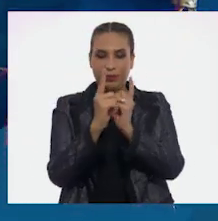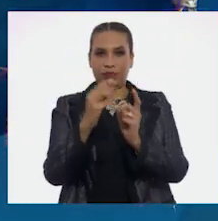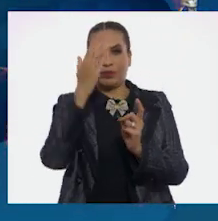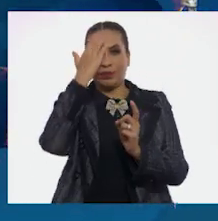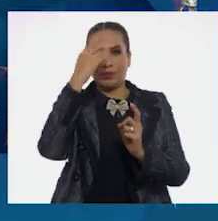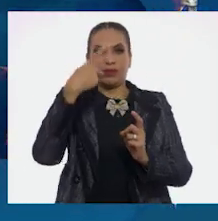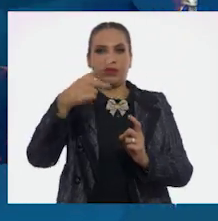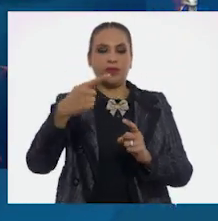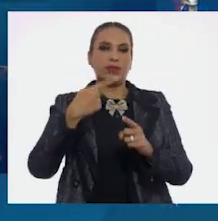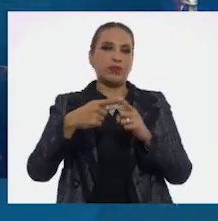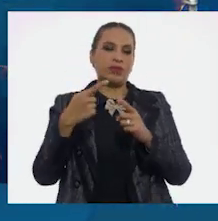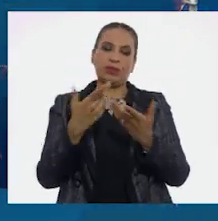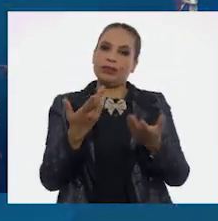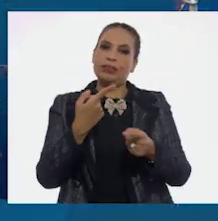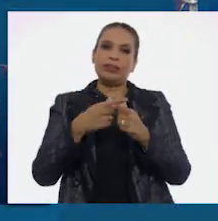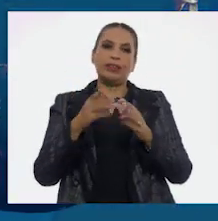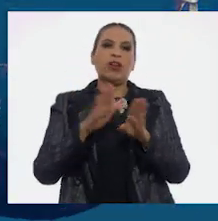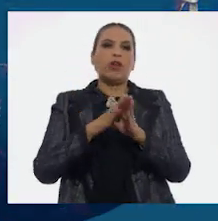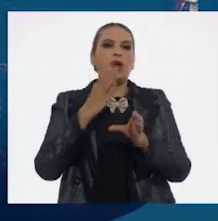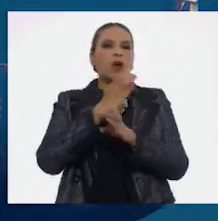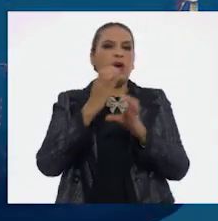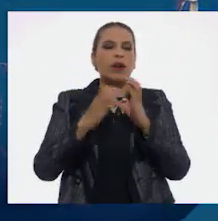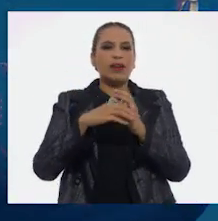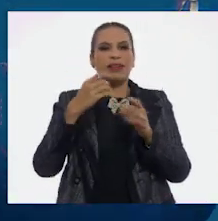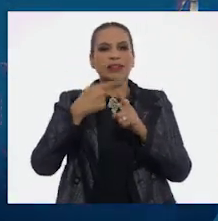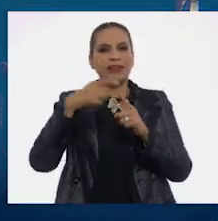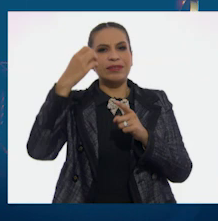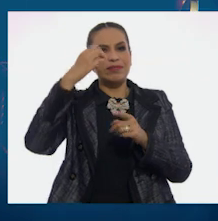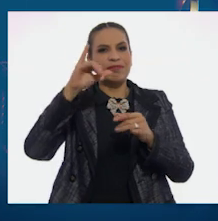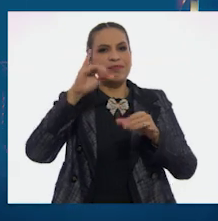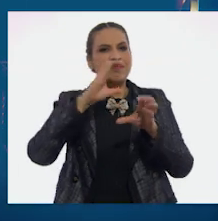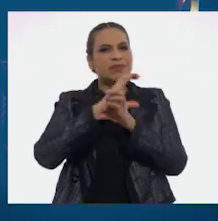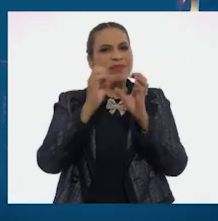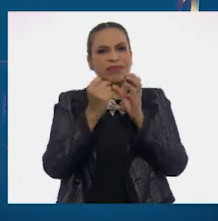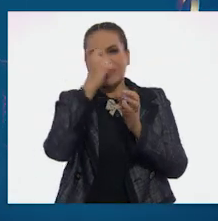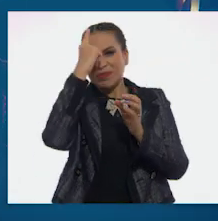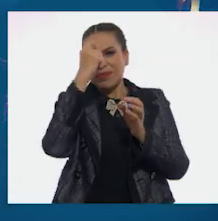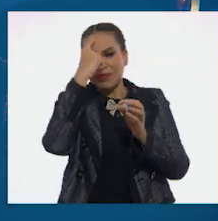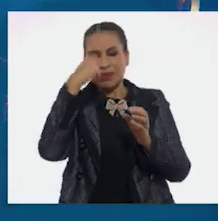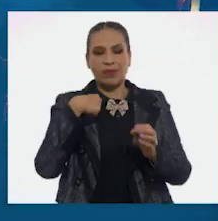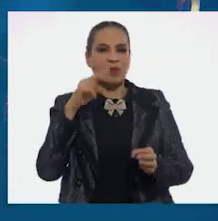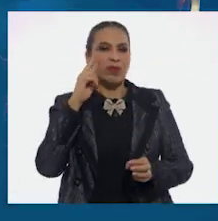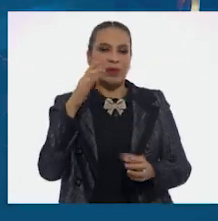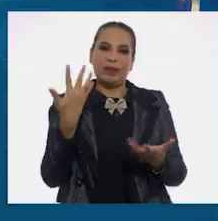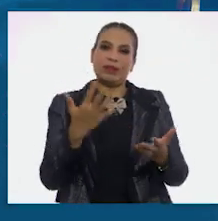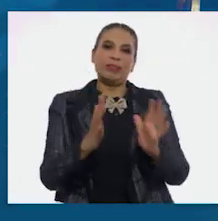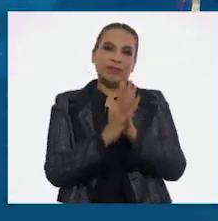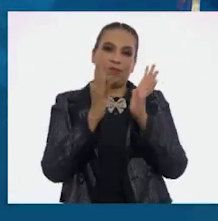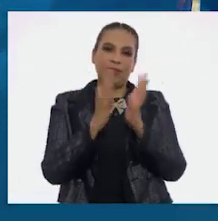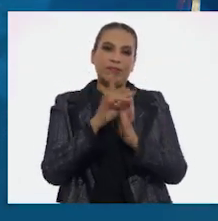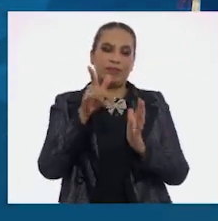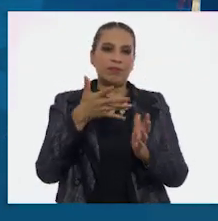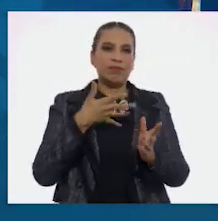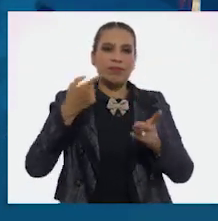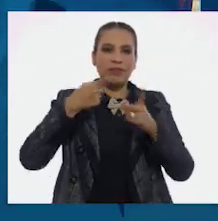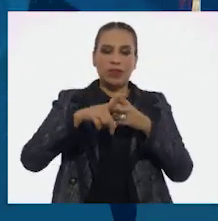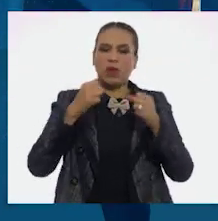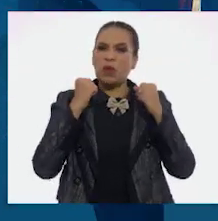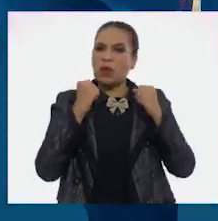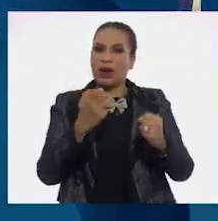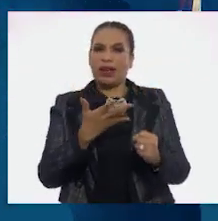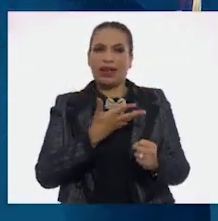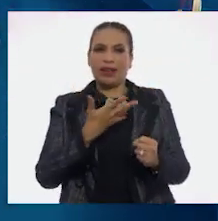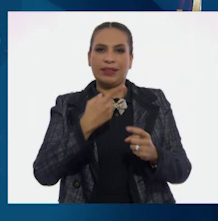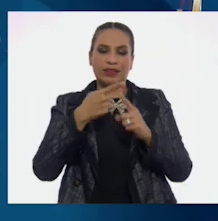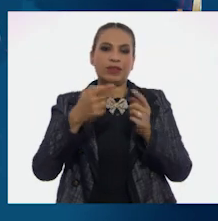conocer sus atrevidos experimentos, haciéndome partícipe de su fe inquebrantable en